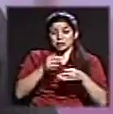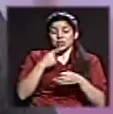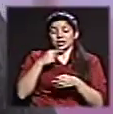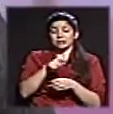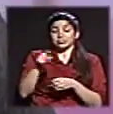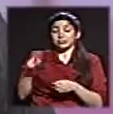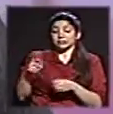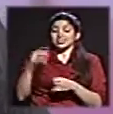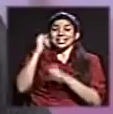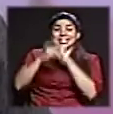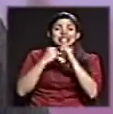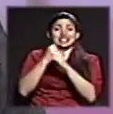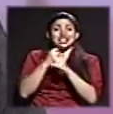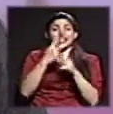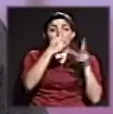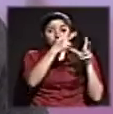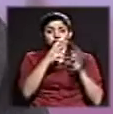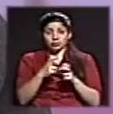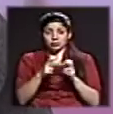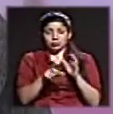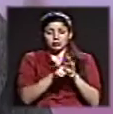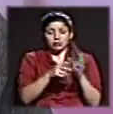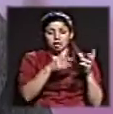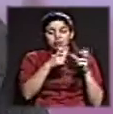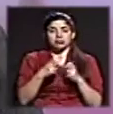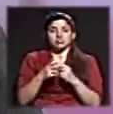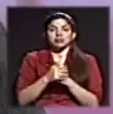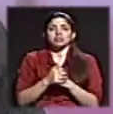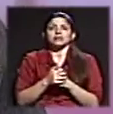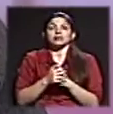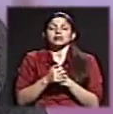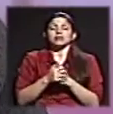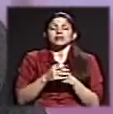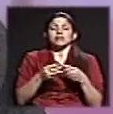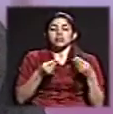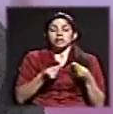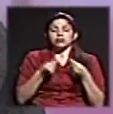los instrumentos internacionales, ¿verdad? Volvemos a la CEDAW, la Belén do Pará,